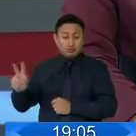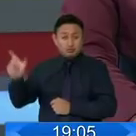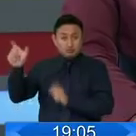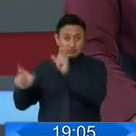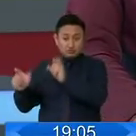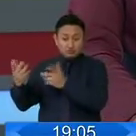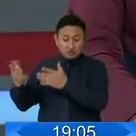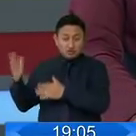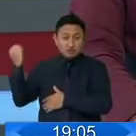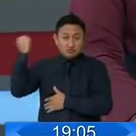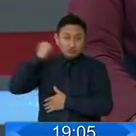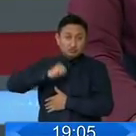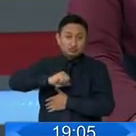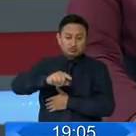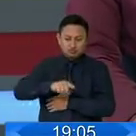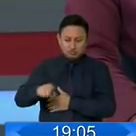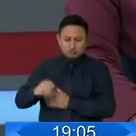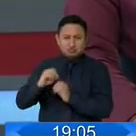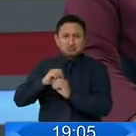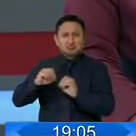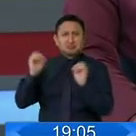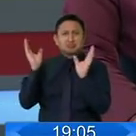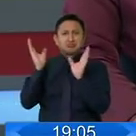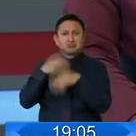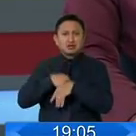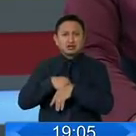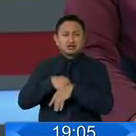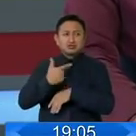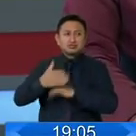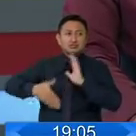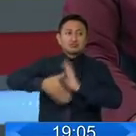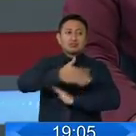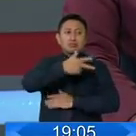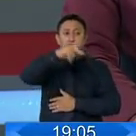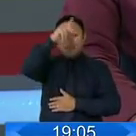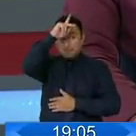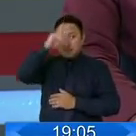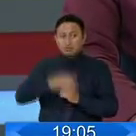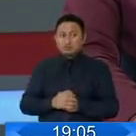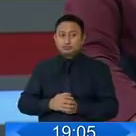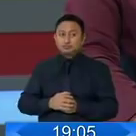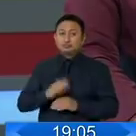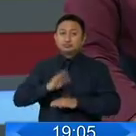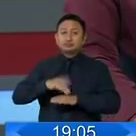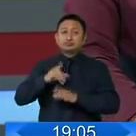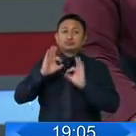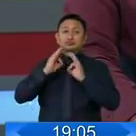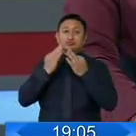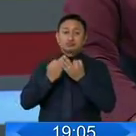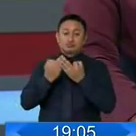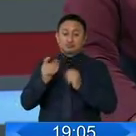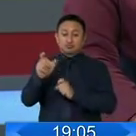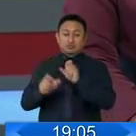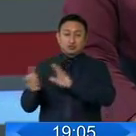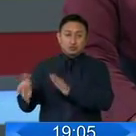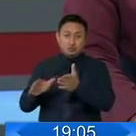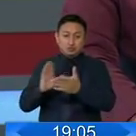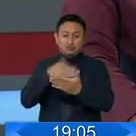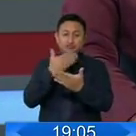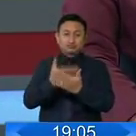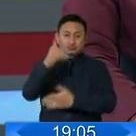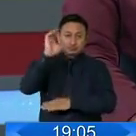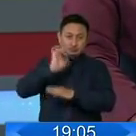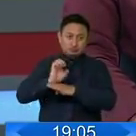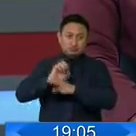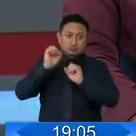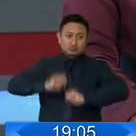venezolanos emprendieron un paseo totalmente gratis hacia el Perú. Esto mientras que familiares de las víctimas viajarán al Ecuador